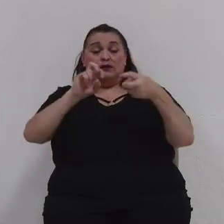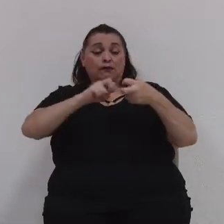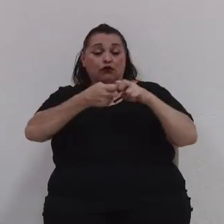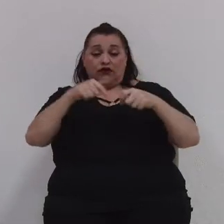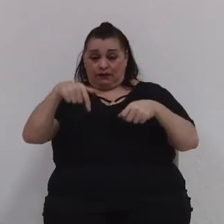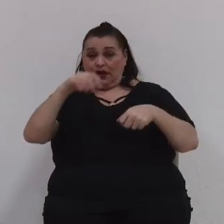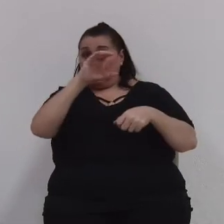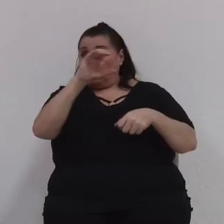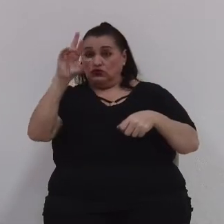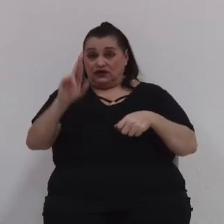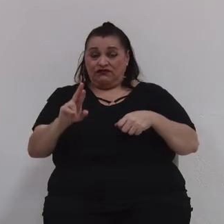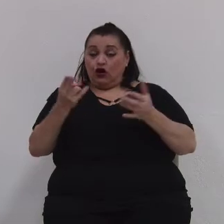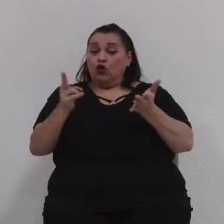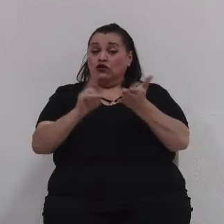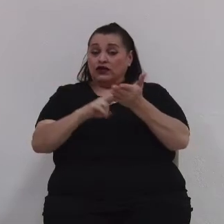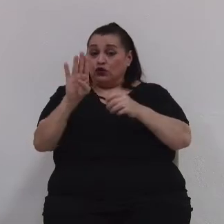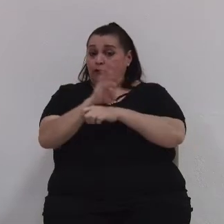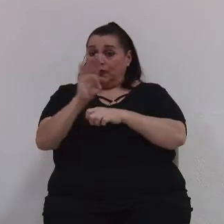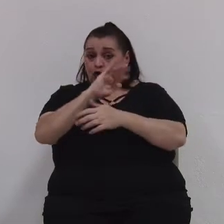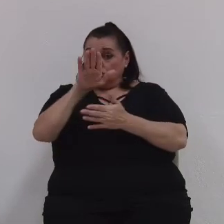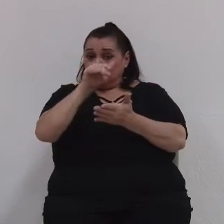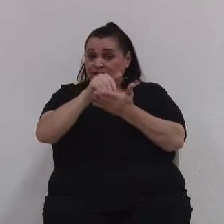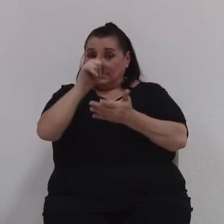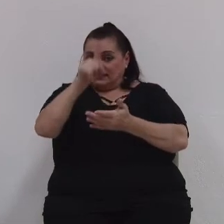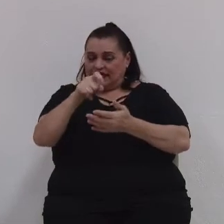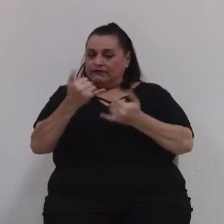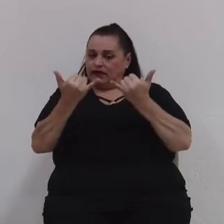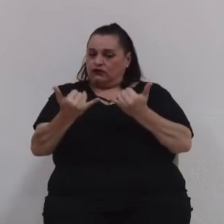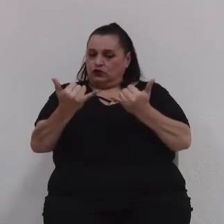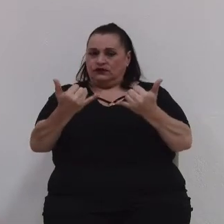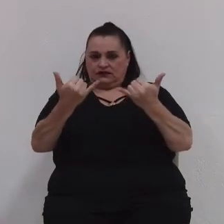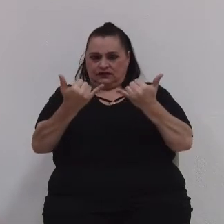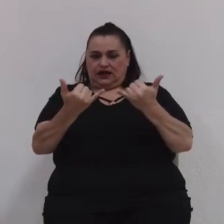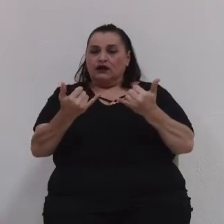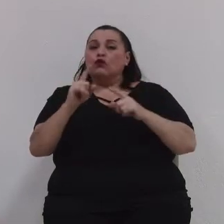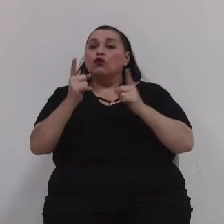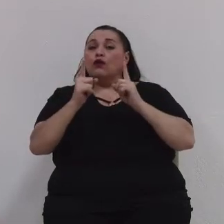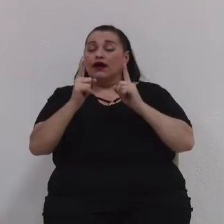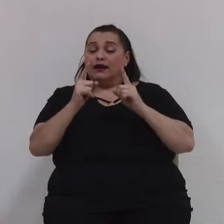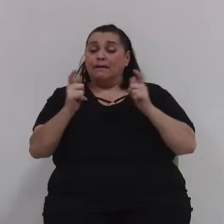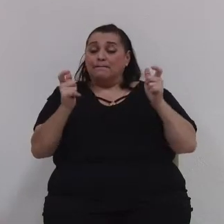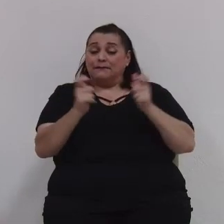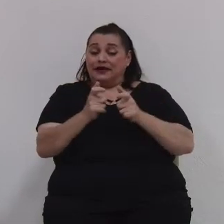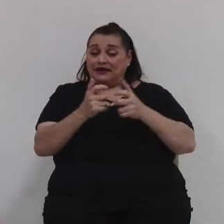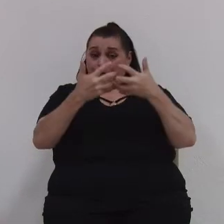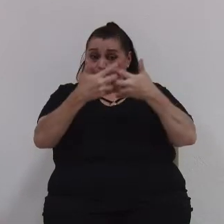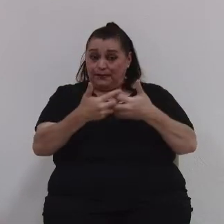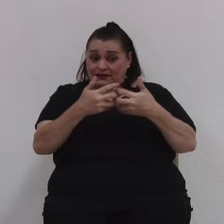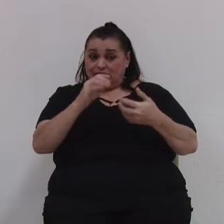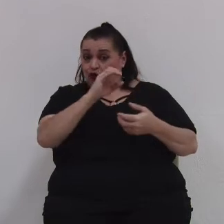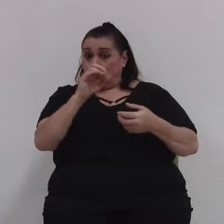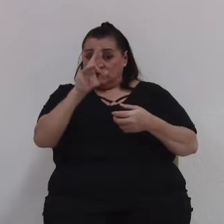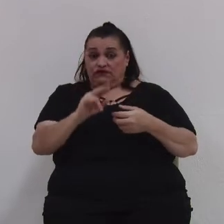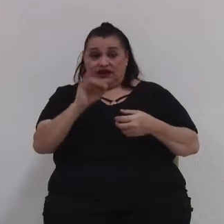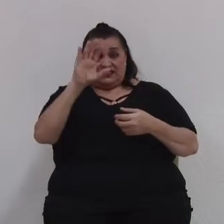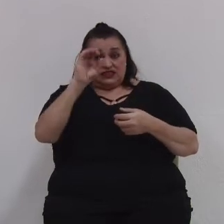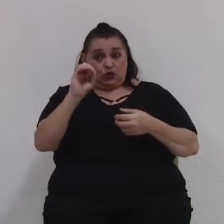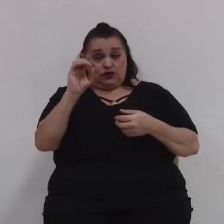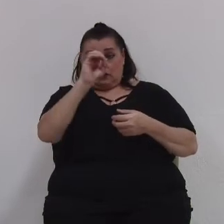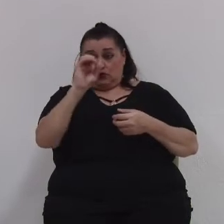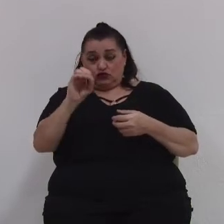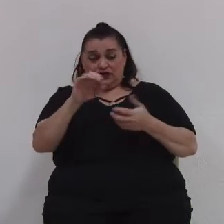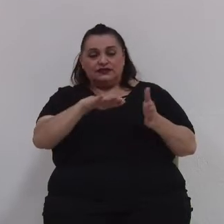eso era con datos del Banco Central, habría que actualizarlo ahora, era la siguiente: de las pequeñitas empresas en Costa Rica, el 50% se muere a los